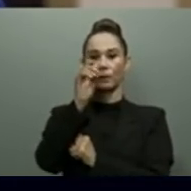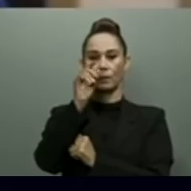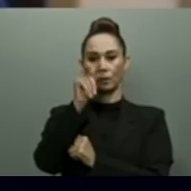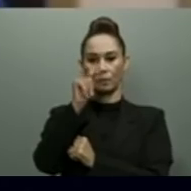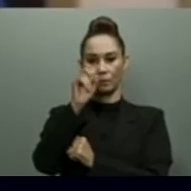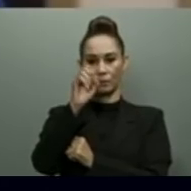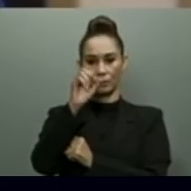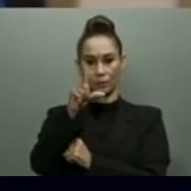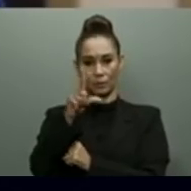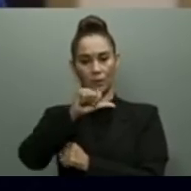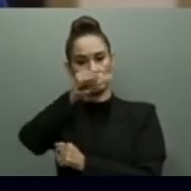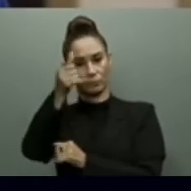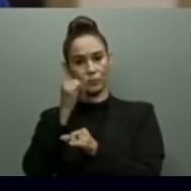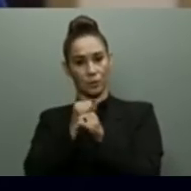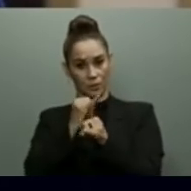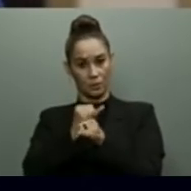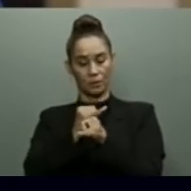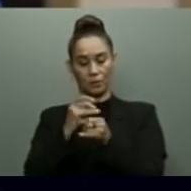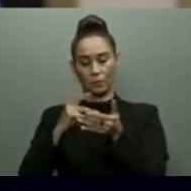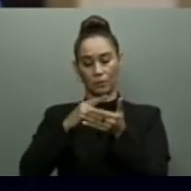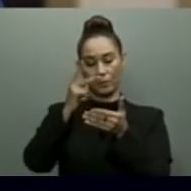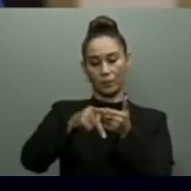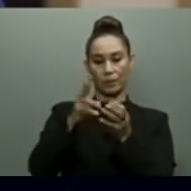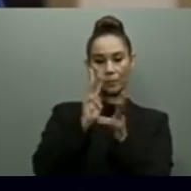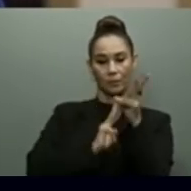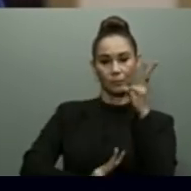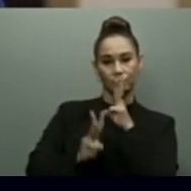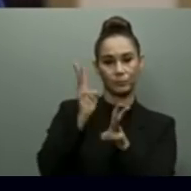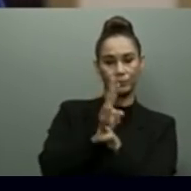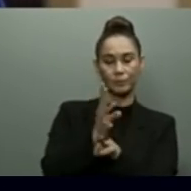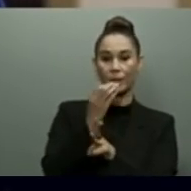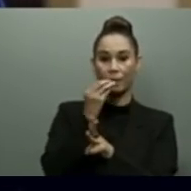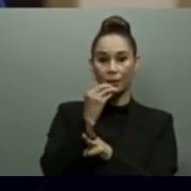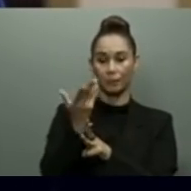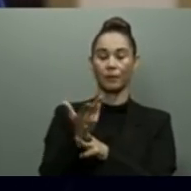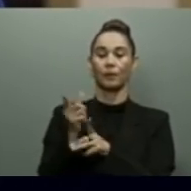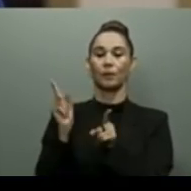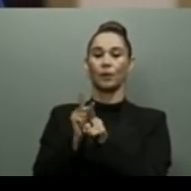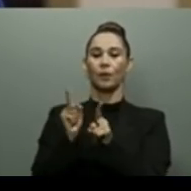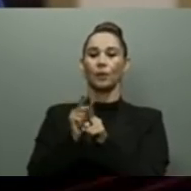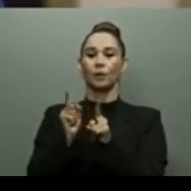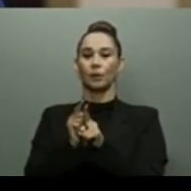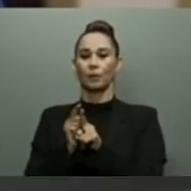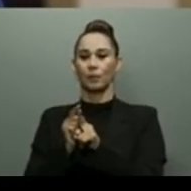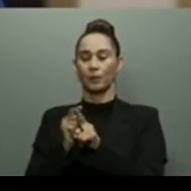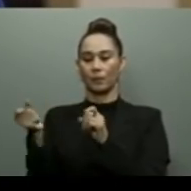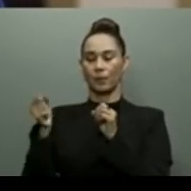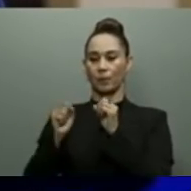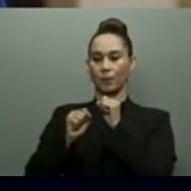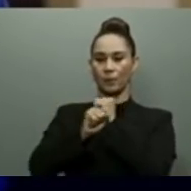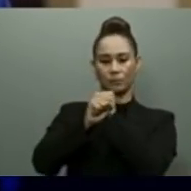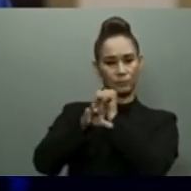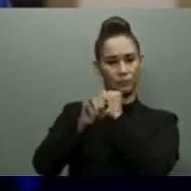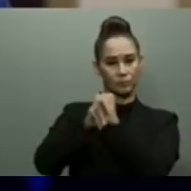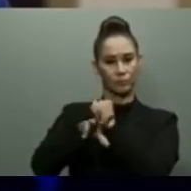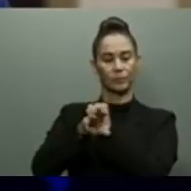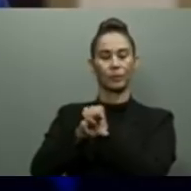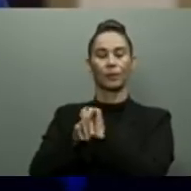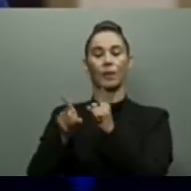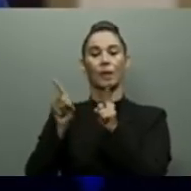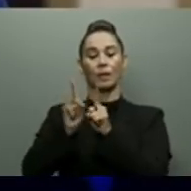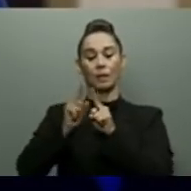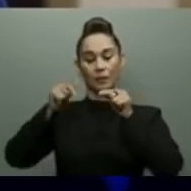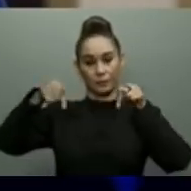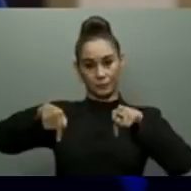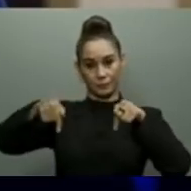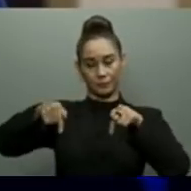otras entidades más como el Programa Mundial de Alimentos, vamos a desplegar comunicación satelital, centro de mando móvil que está